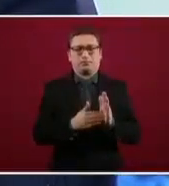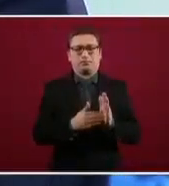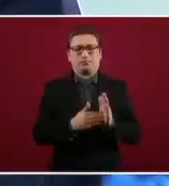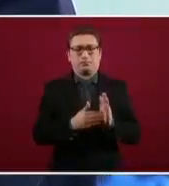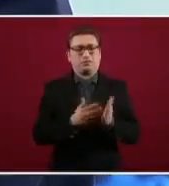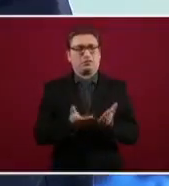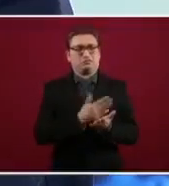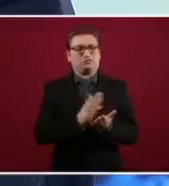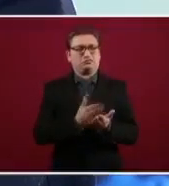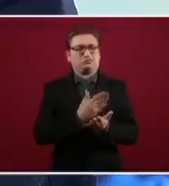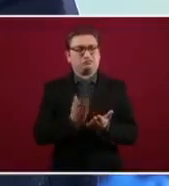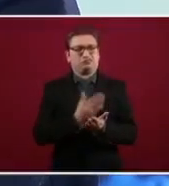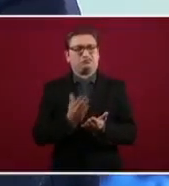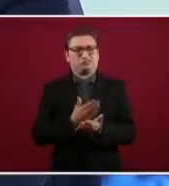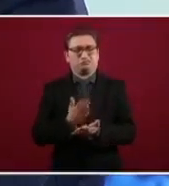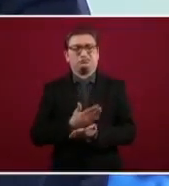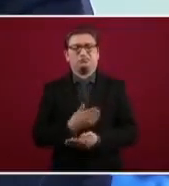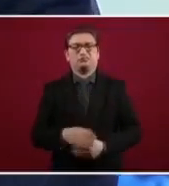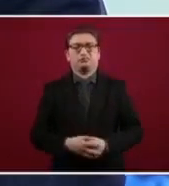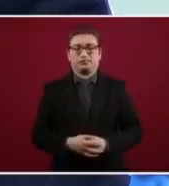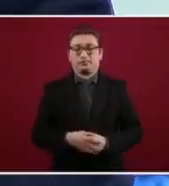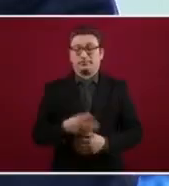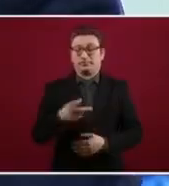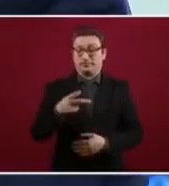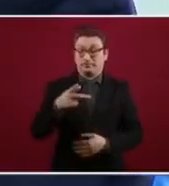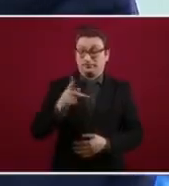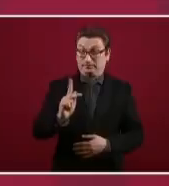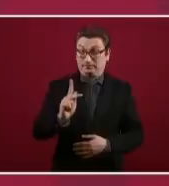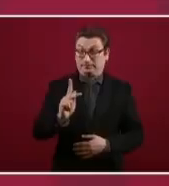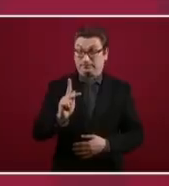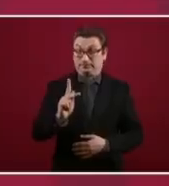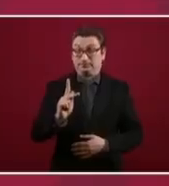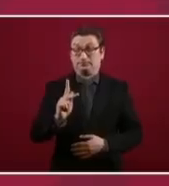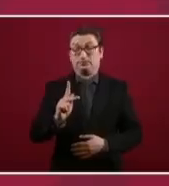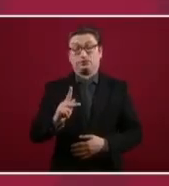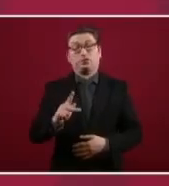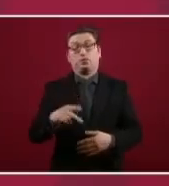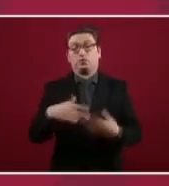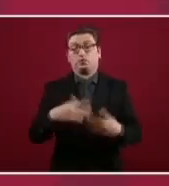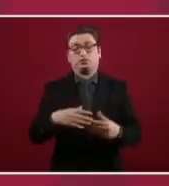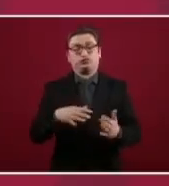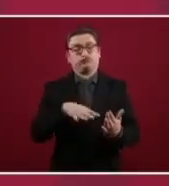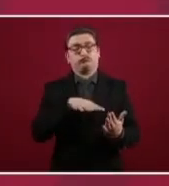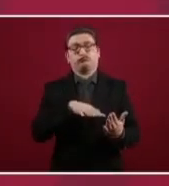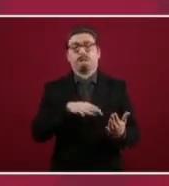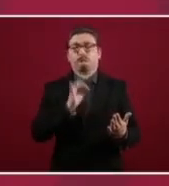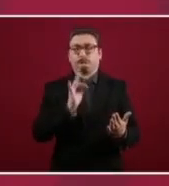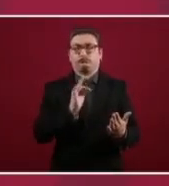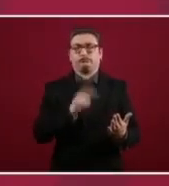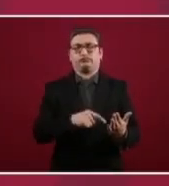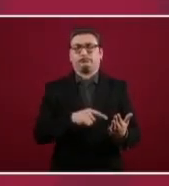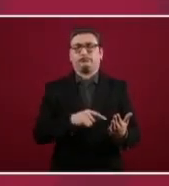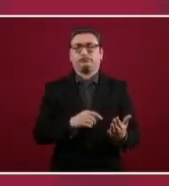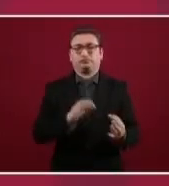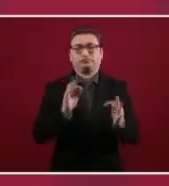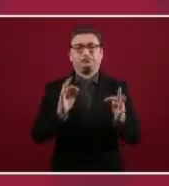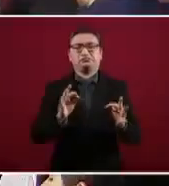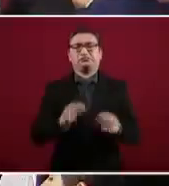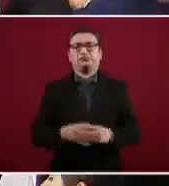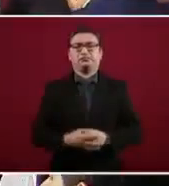de hojas pero es un gran libro es como